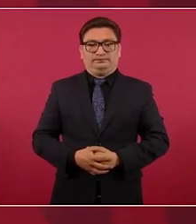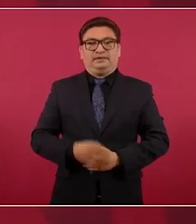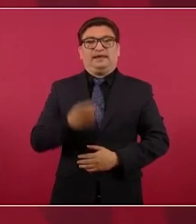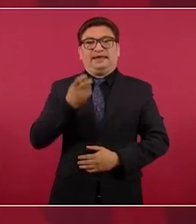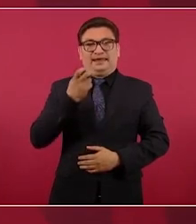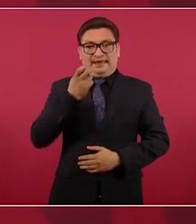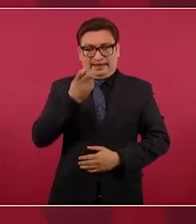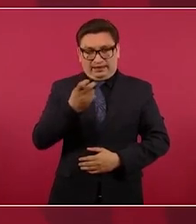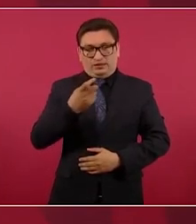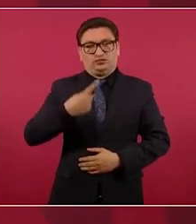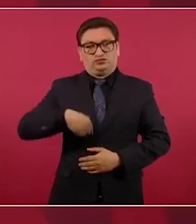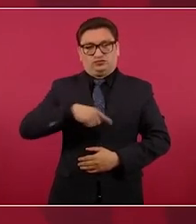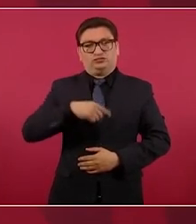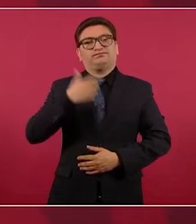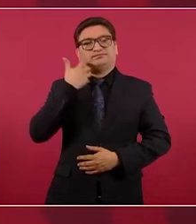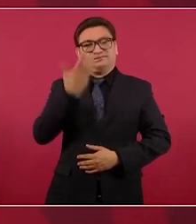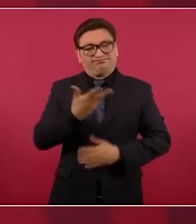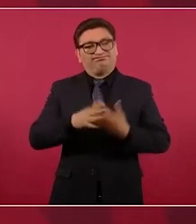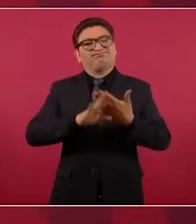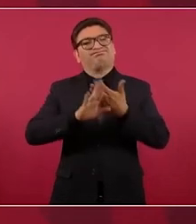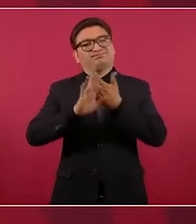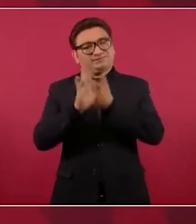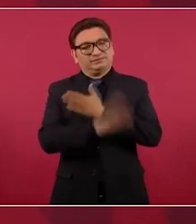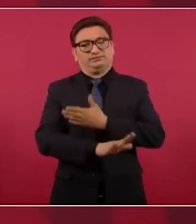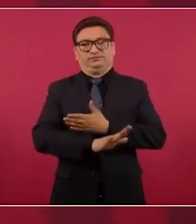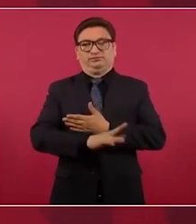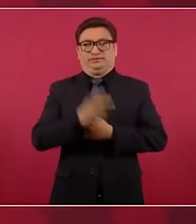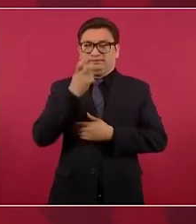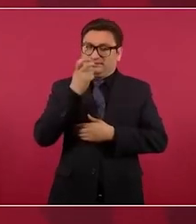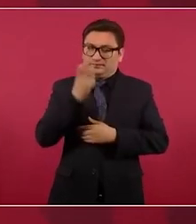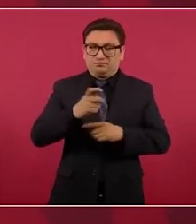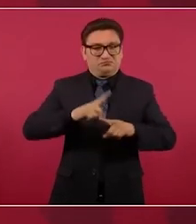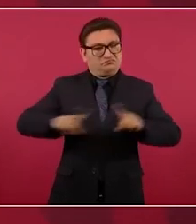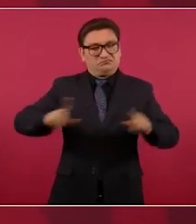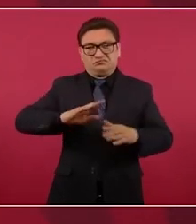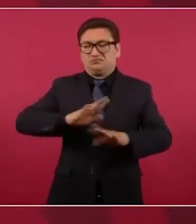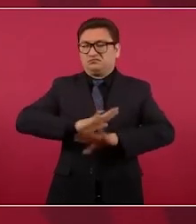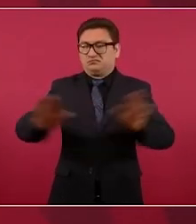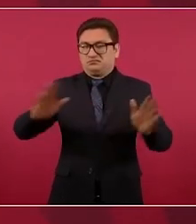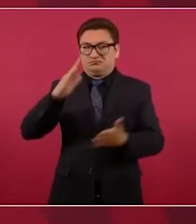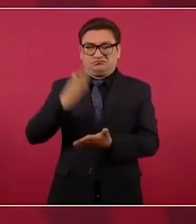hemos procurado evitar: